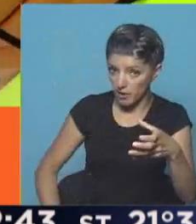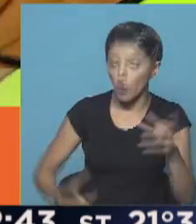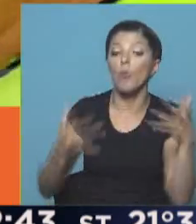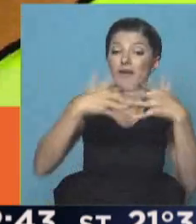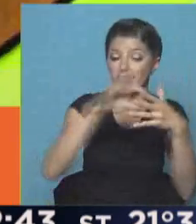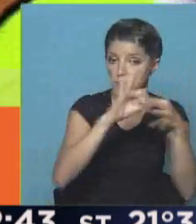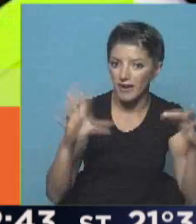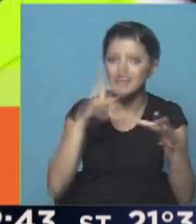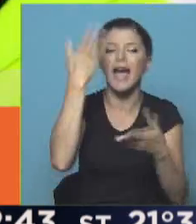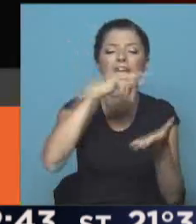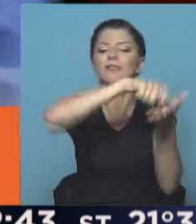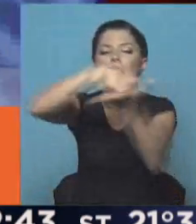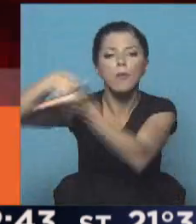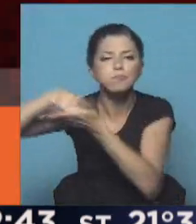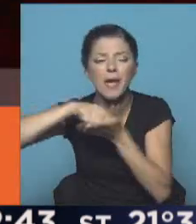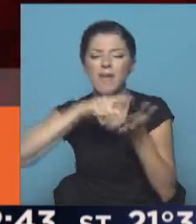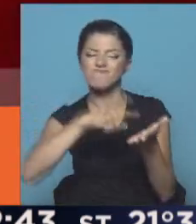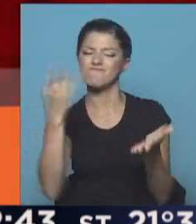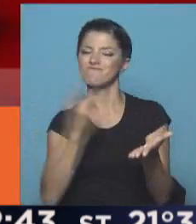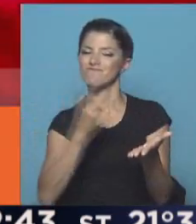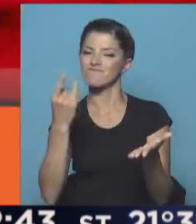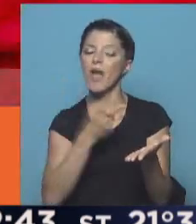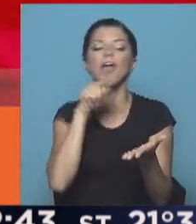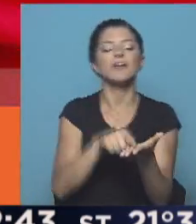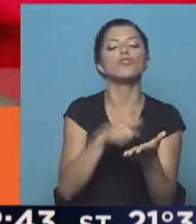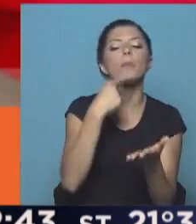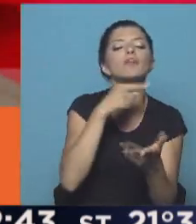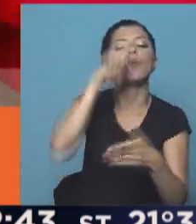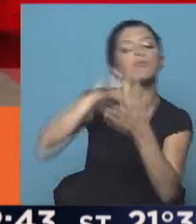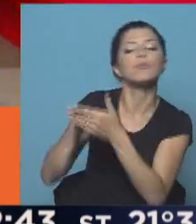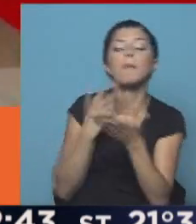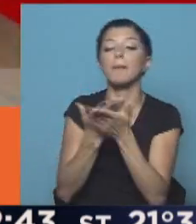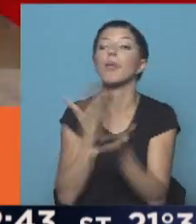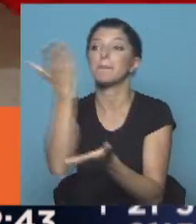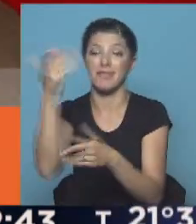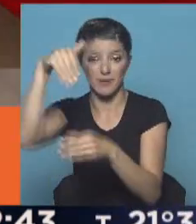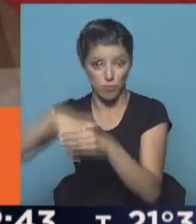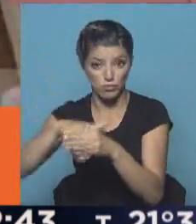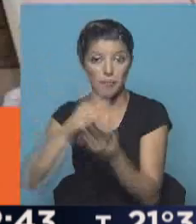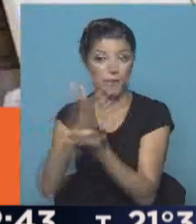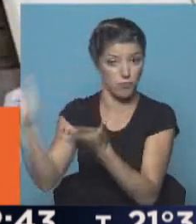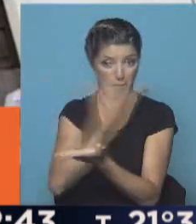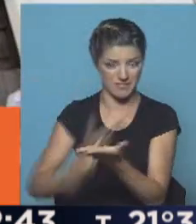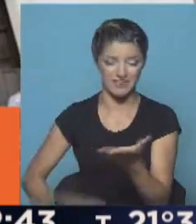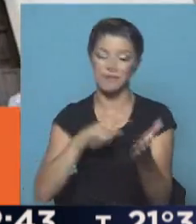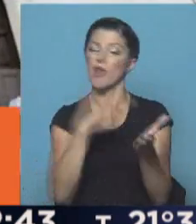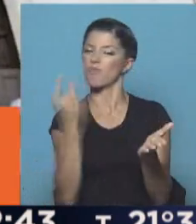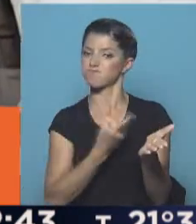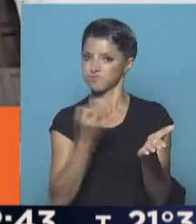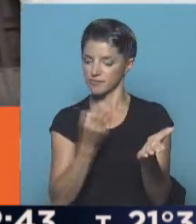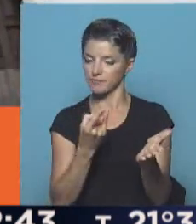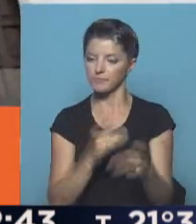en el proceso de recolección de firmas para avalar la convocatoria a la consulta popular. A su vez, el